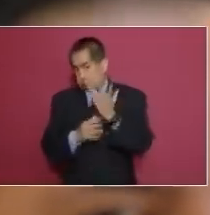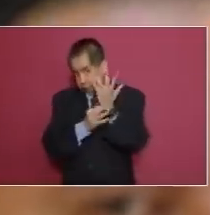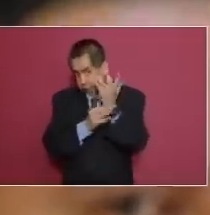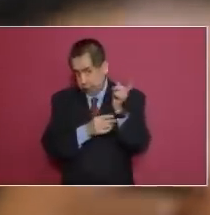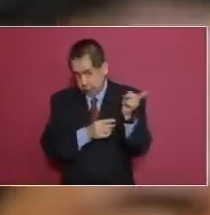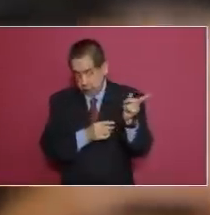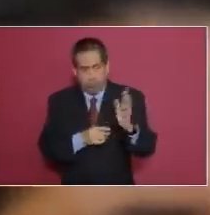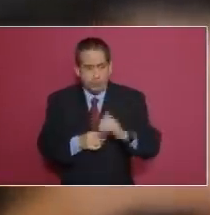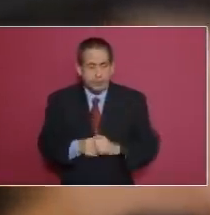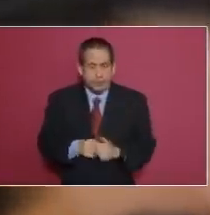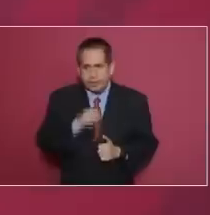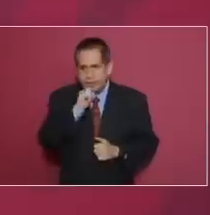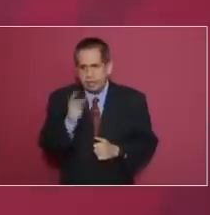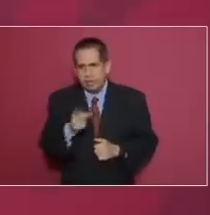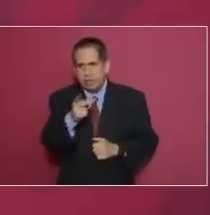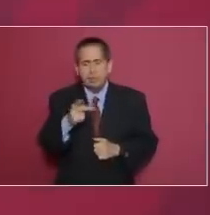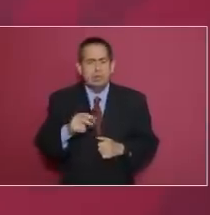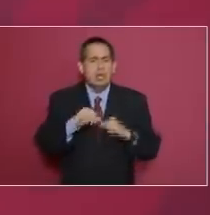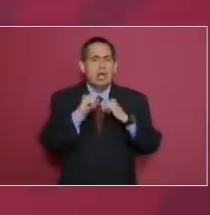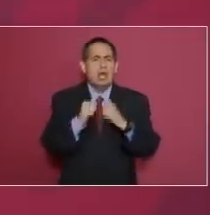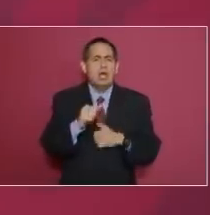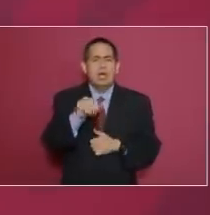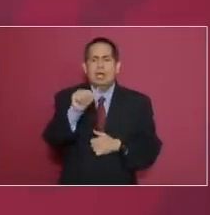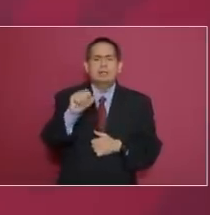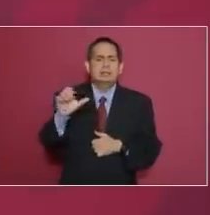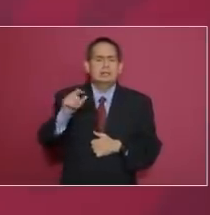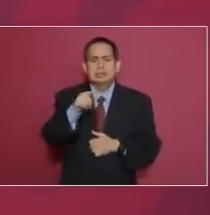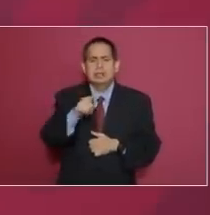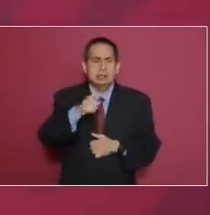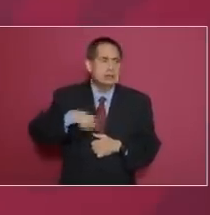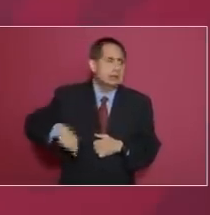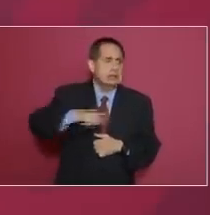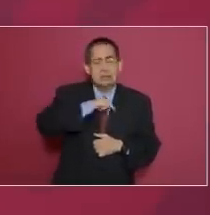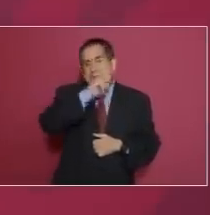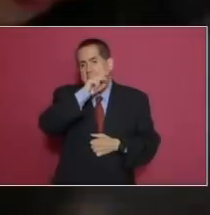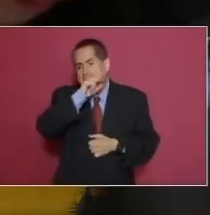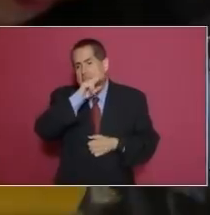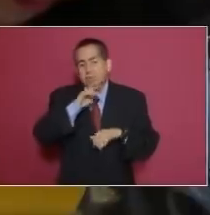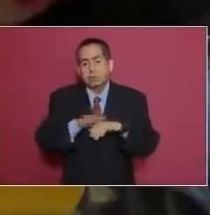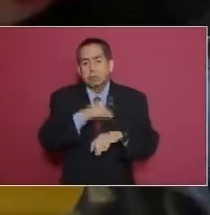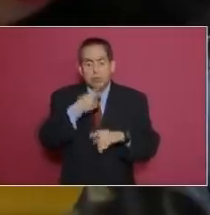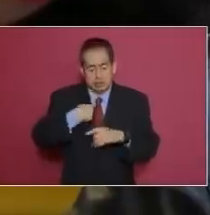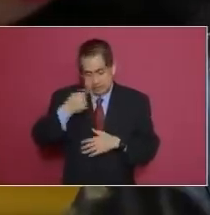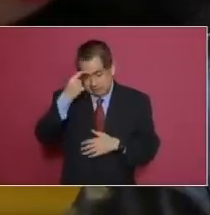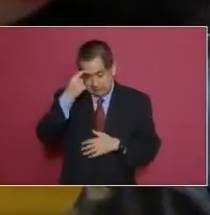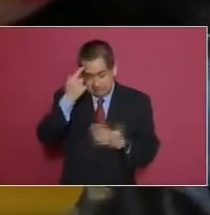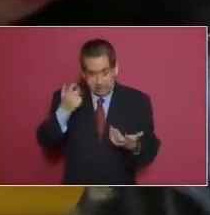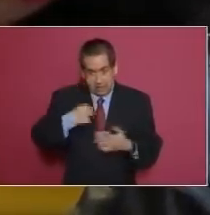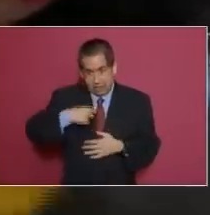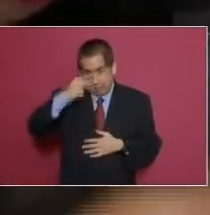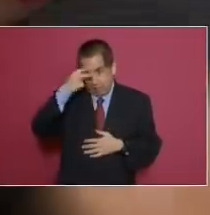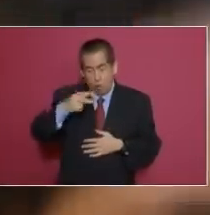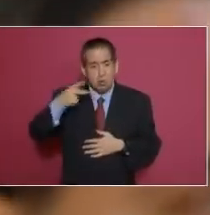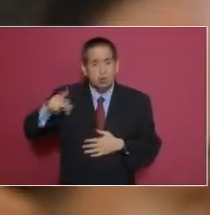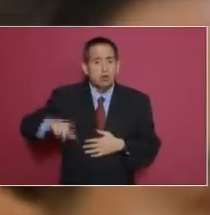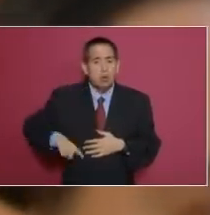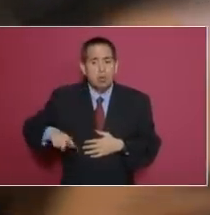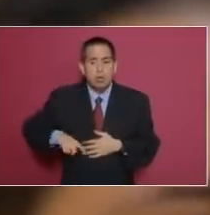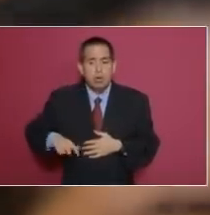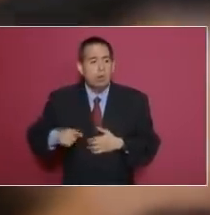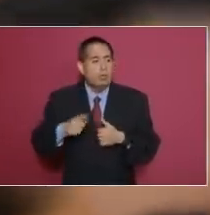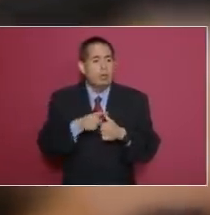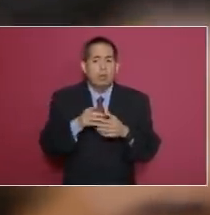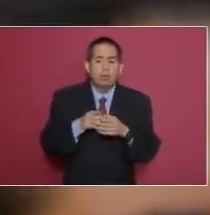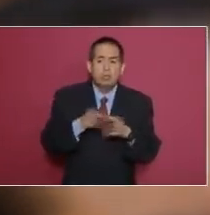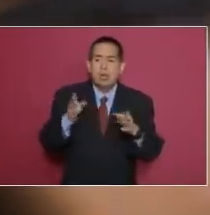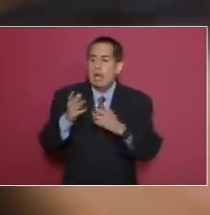también, las organizaciones civiles están preocupadas porque consideran que México, su gobierno, primero abrió la